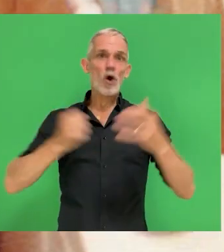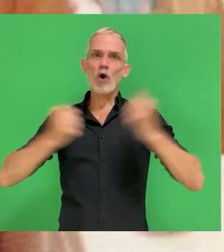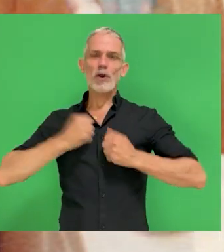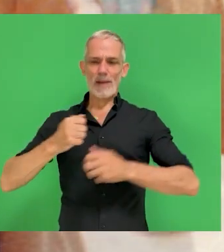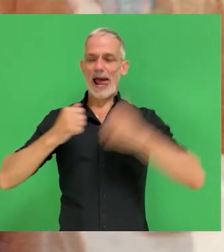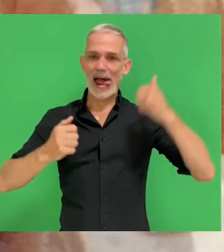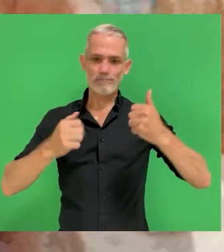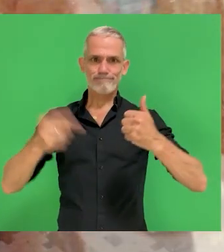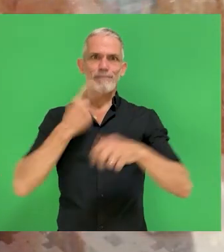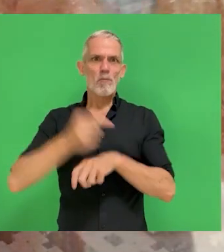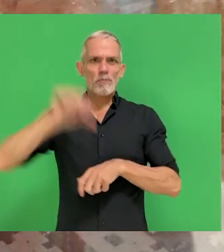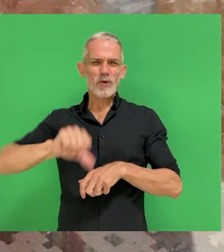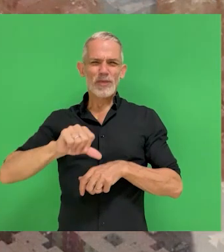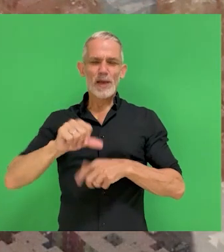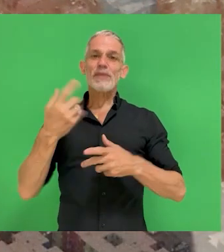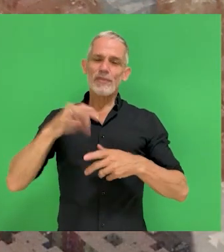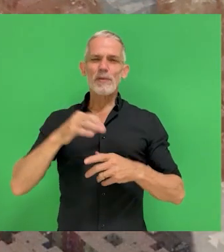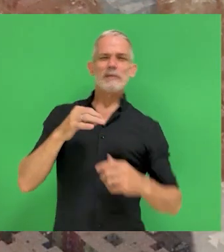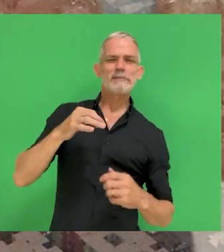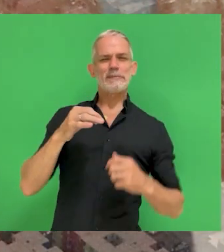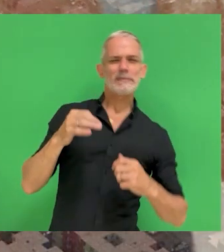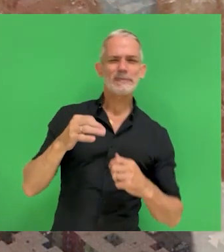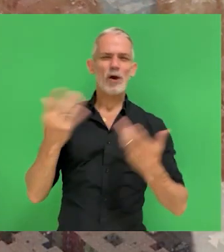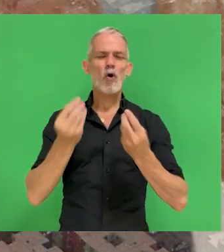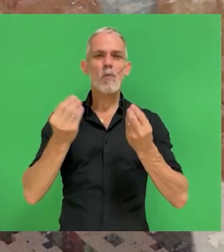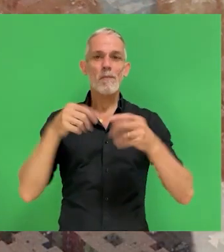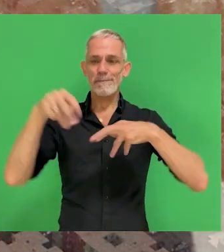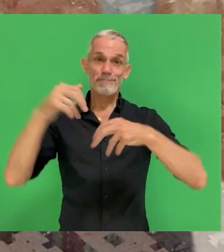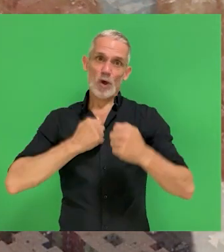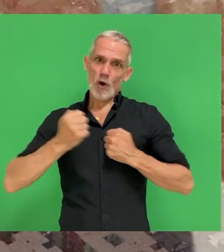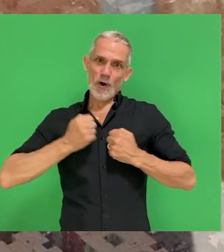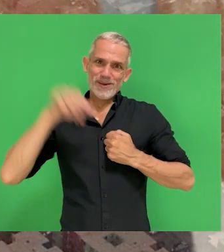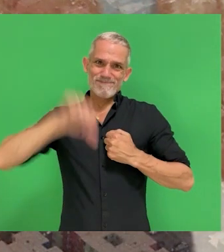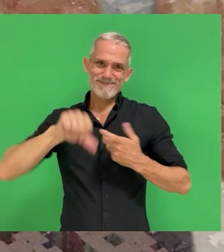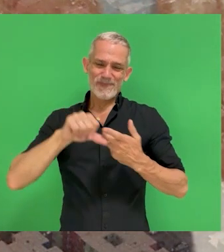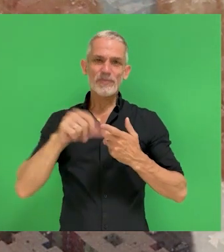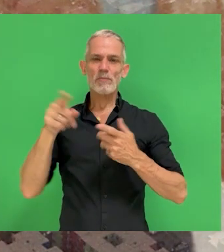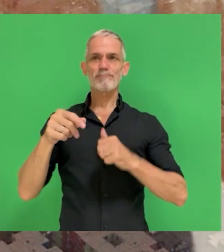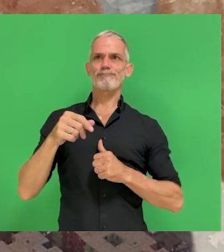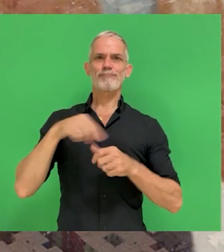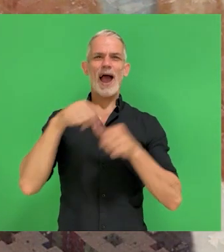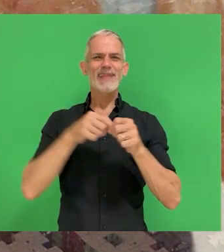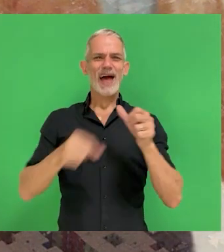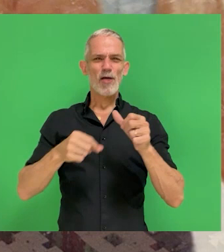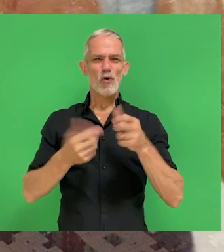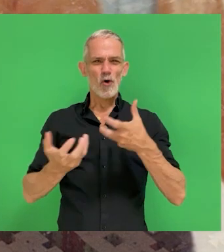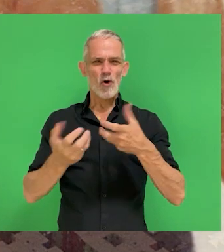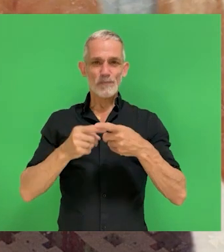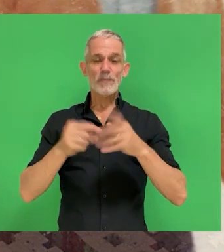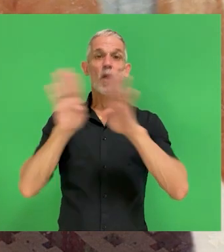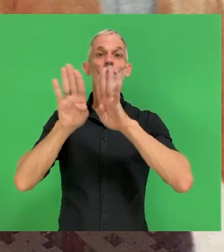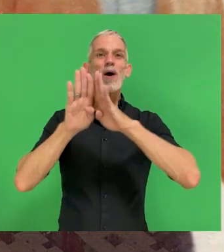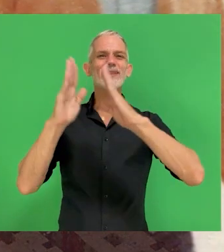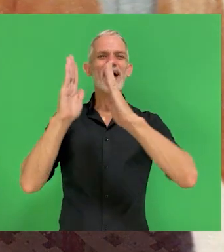correr. Tenía que renguear, digamos. Porque lo iban a tener ahí en la puerta de